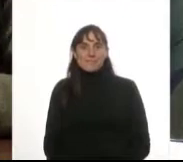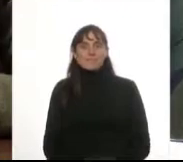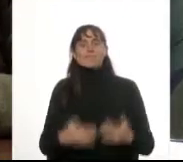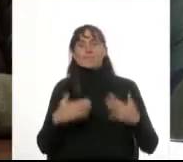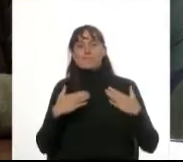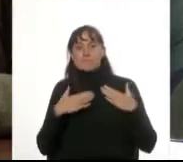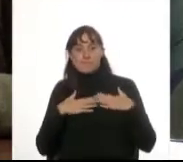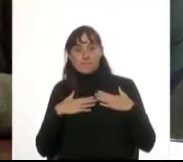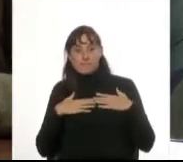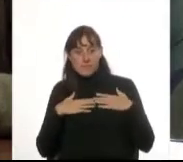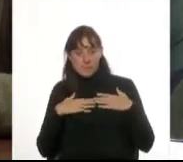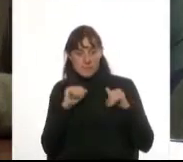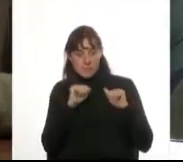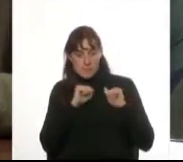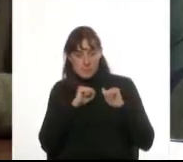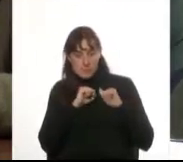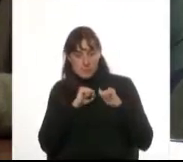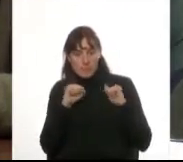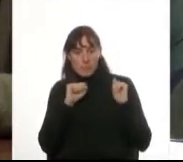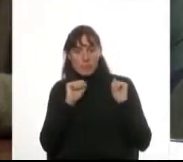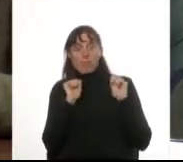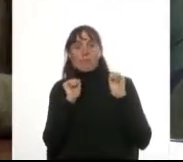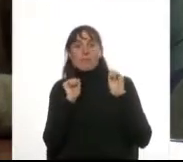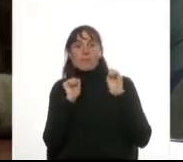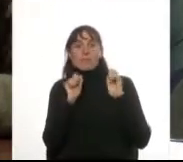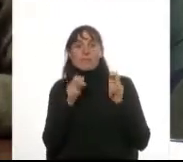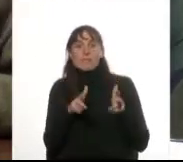yo podría decir